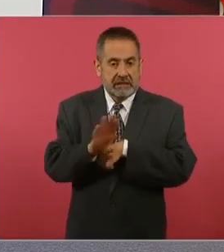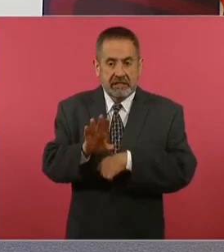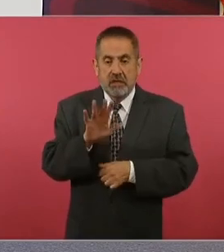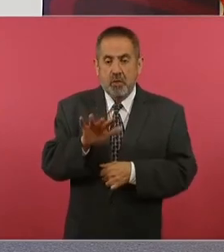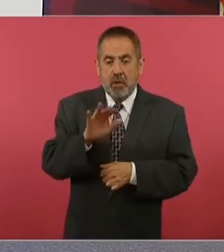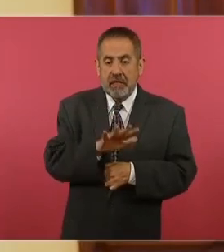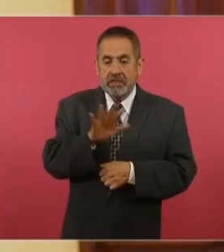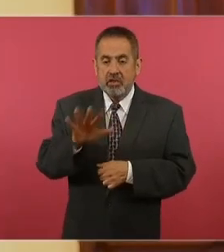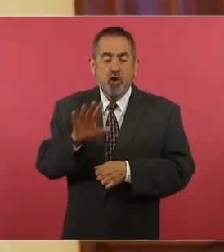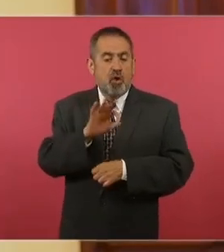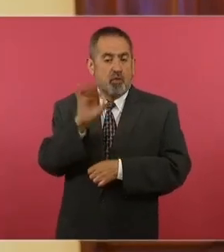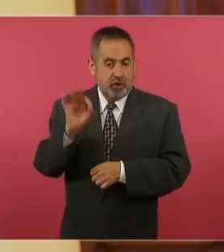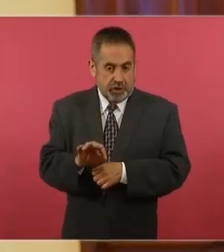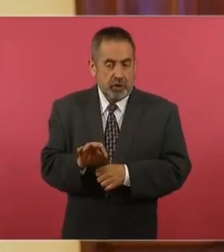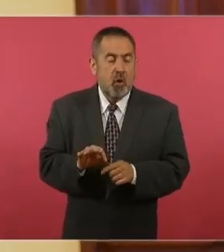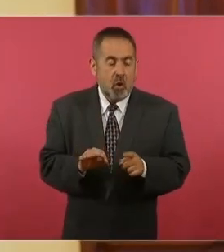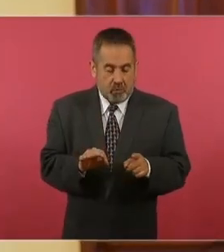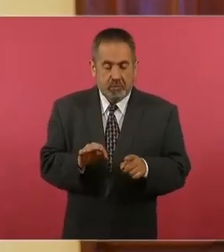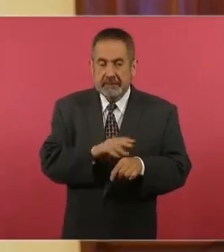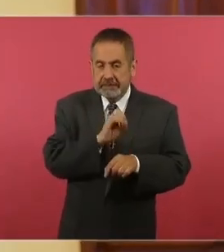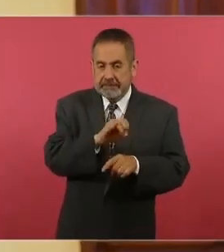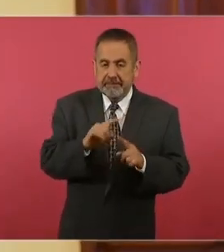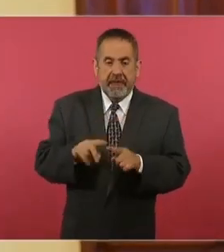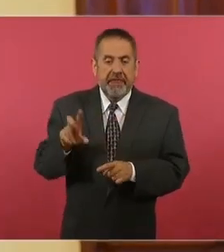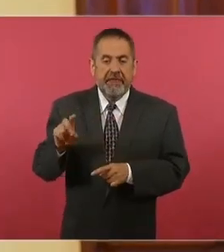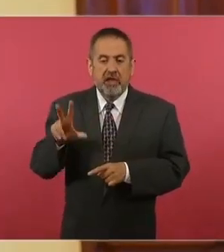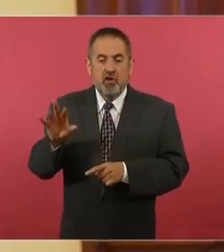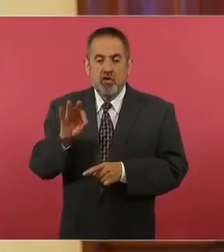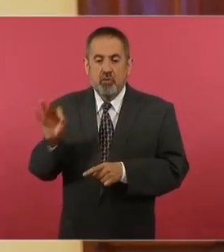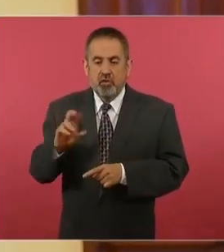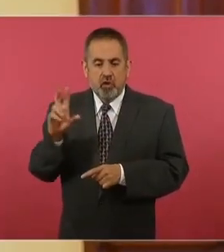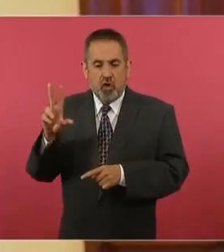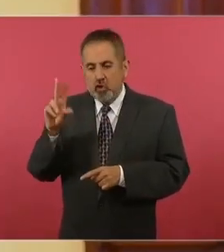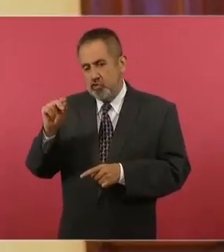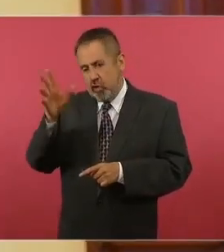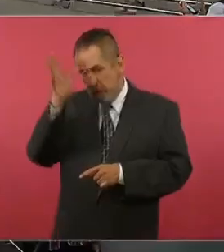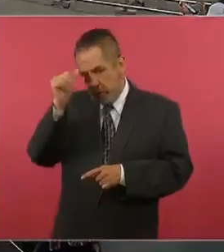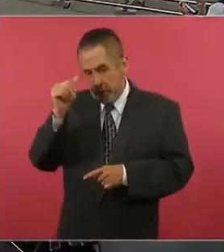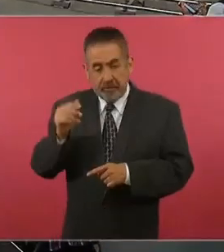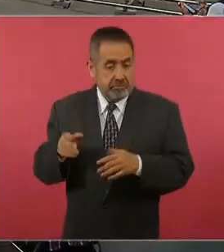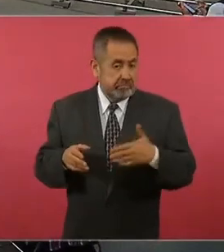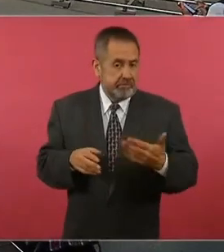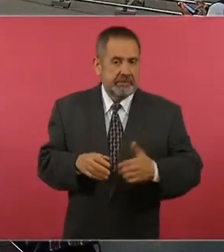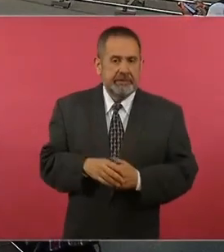el 55% de aprobación y un 38% de desaprobación.